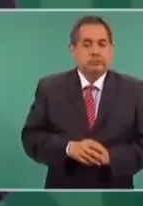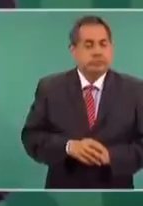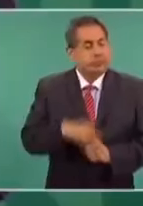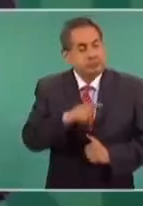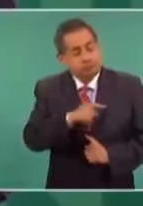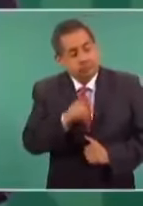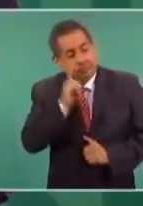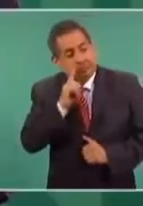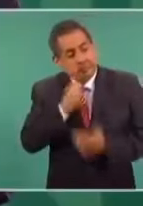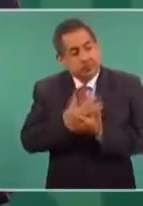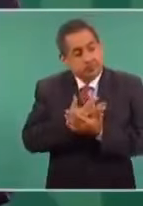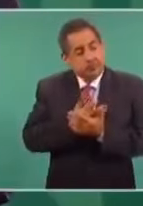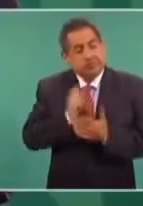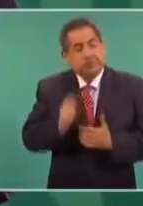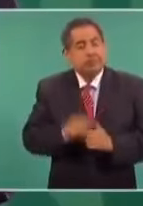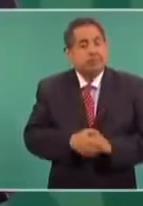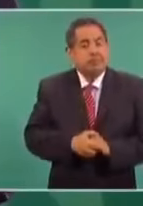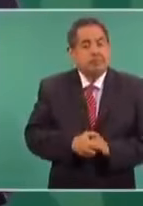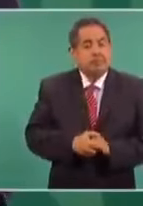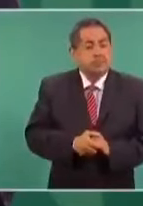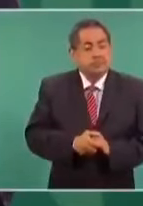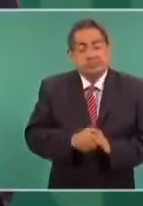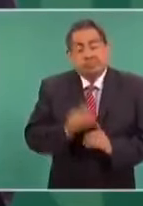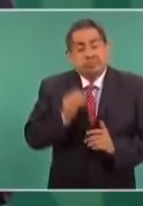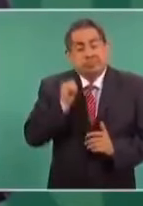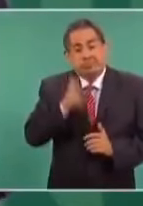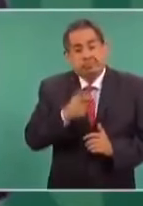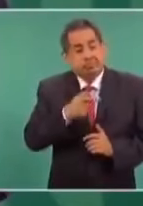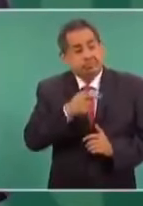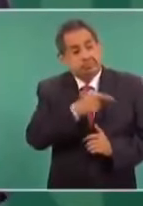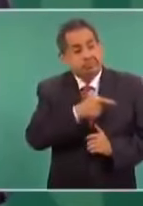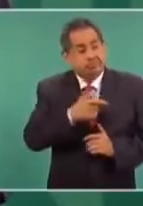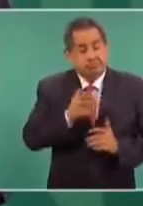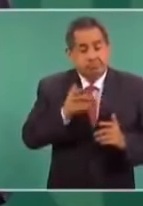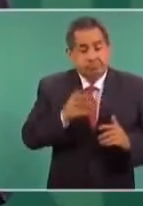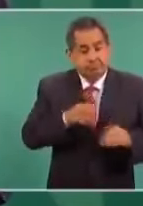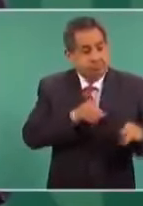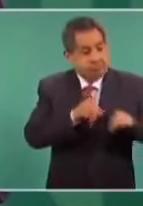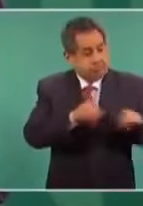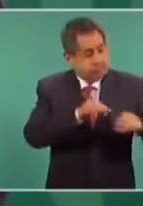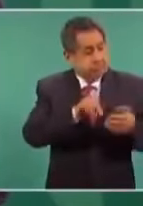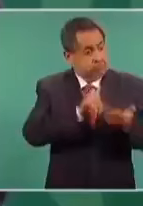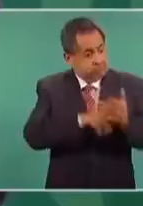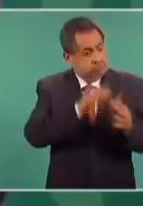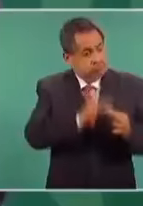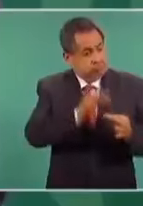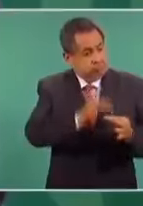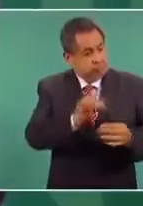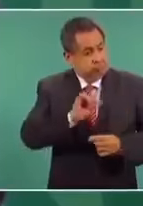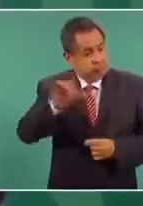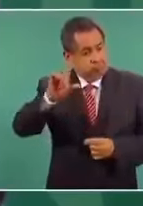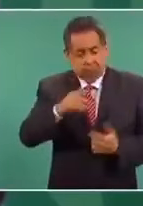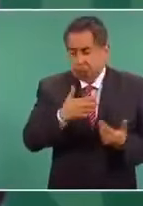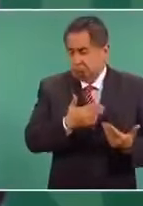solo esperamos de que haga su trabajo de manera profesional,